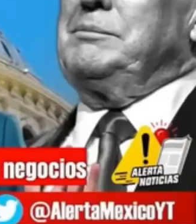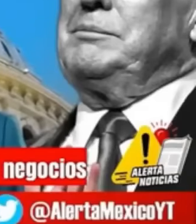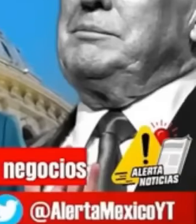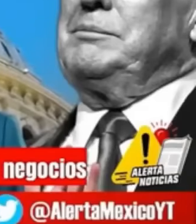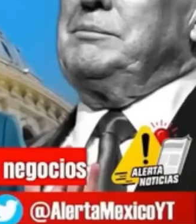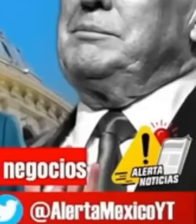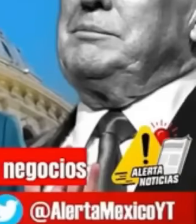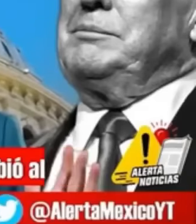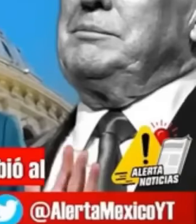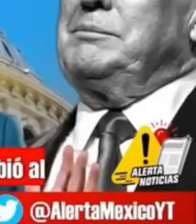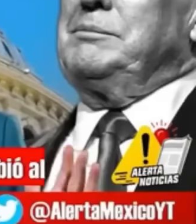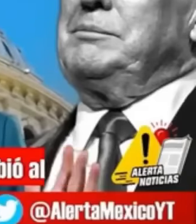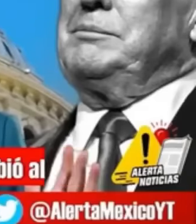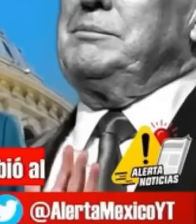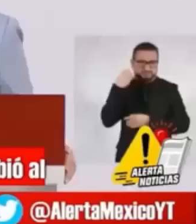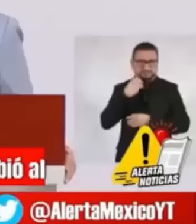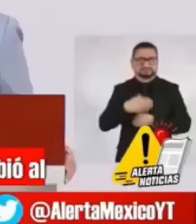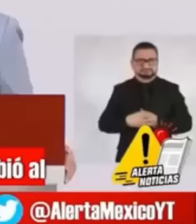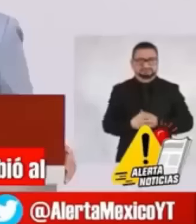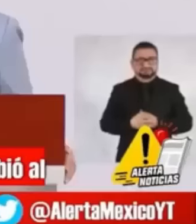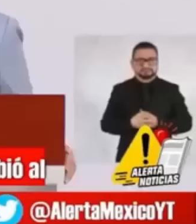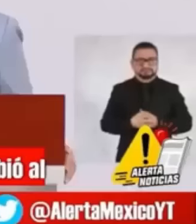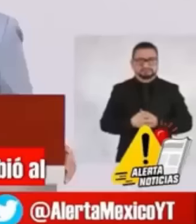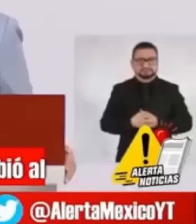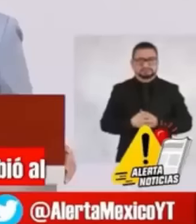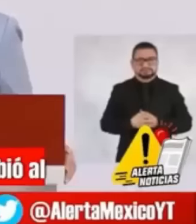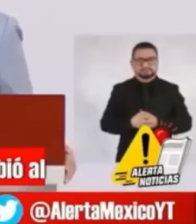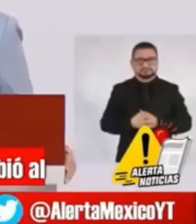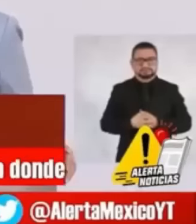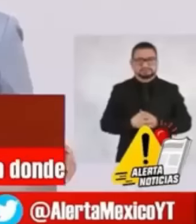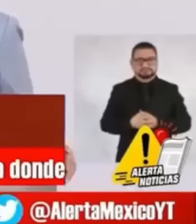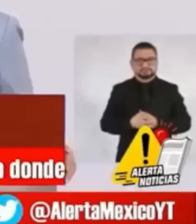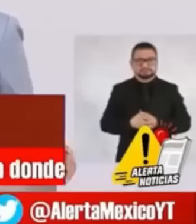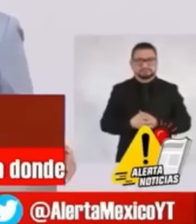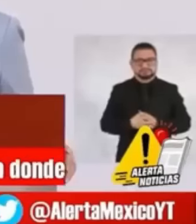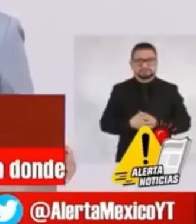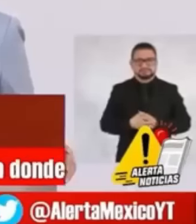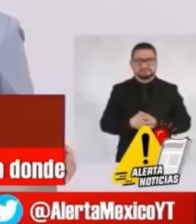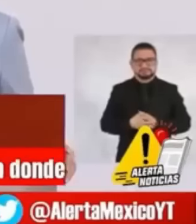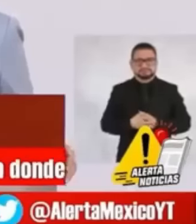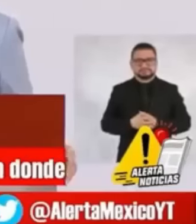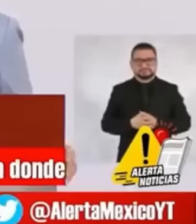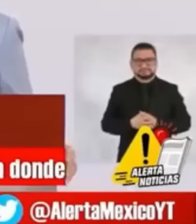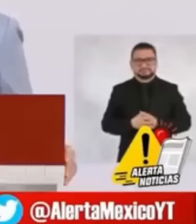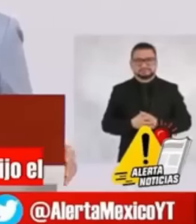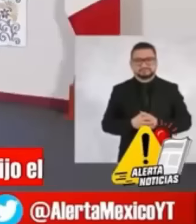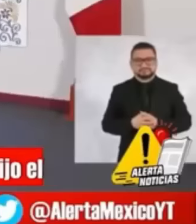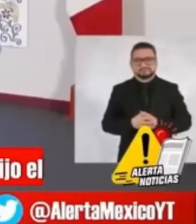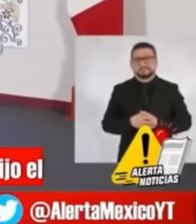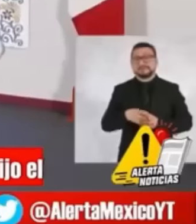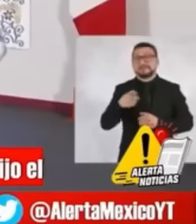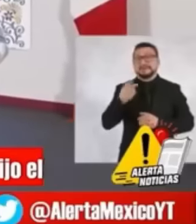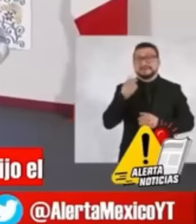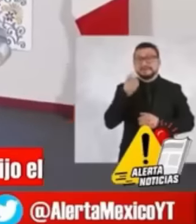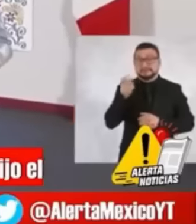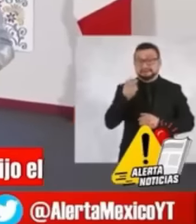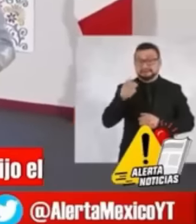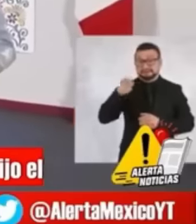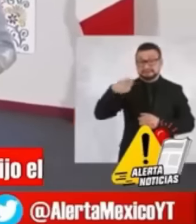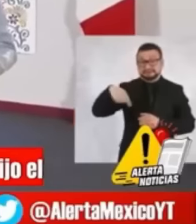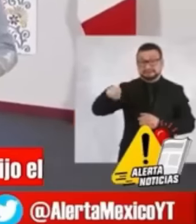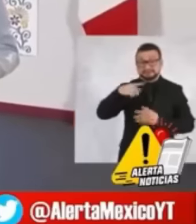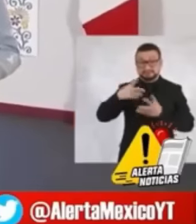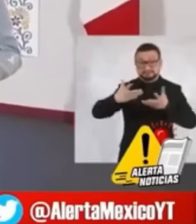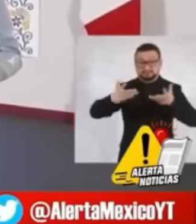sus sucios negocios en México. Y asimismo exhibió al portavoz de Estados Unidos, en donde contradice un poco lo